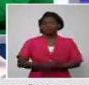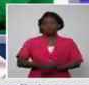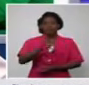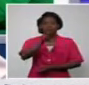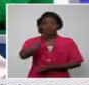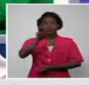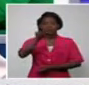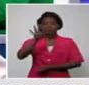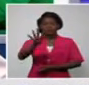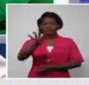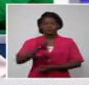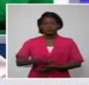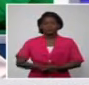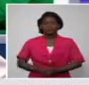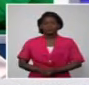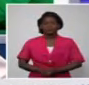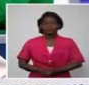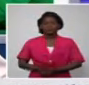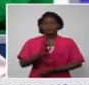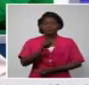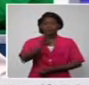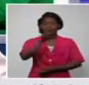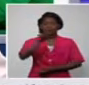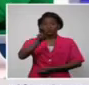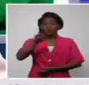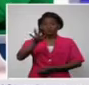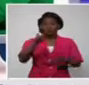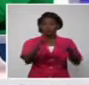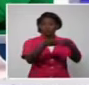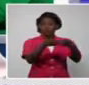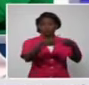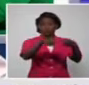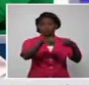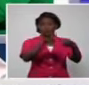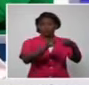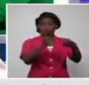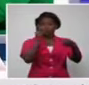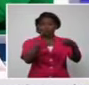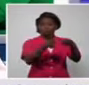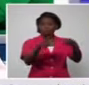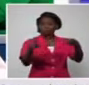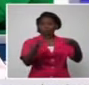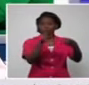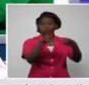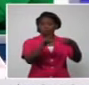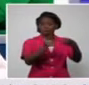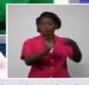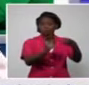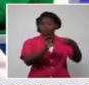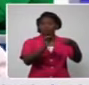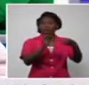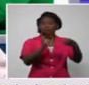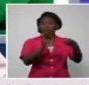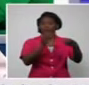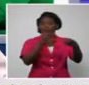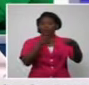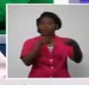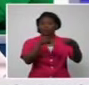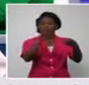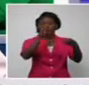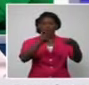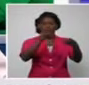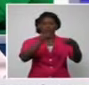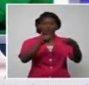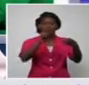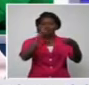124. Y de estos 124, también elevado, el número de ellos que están en edad pediátrica de